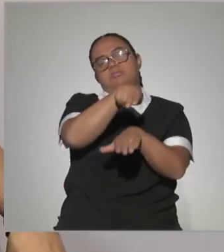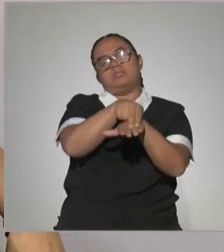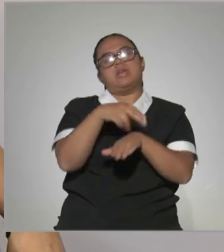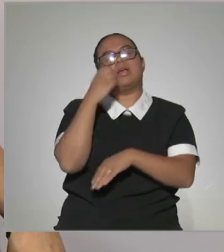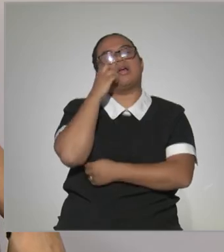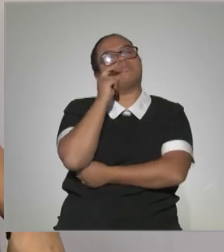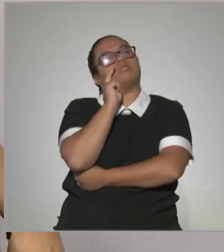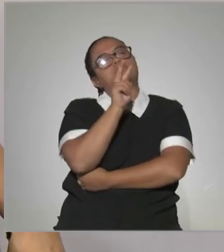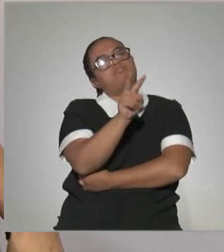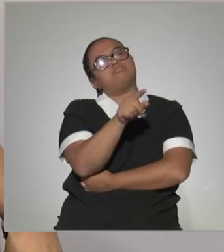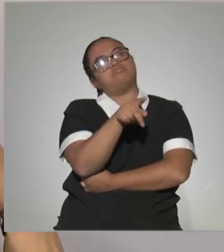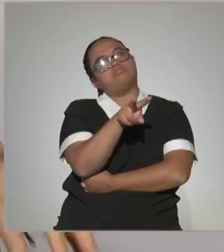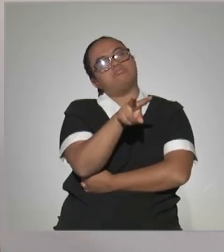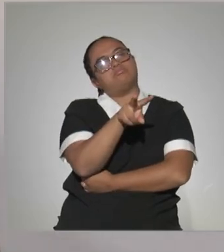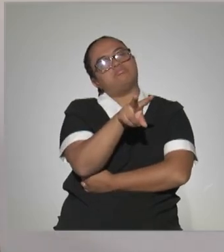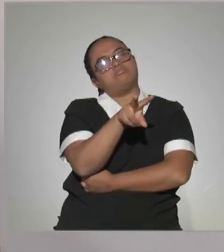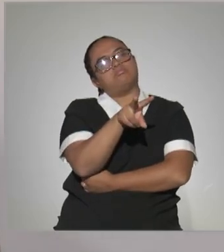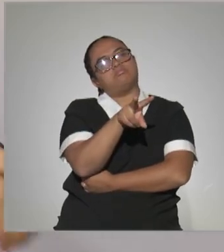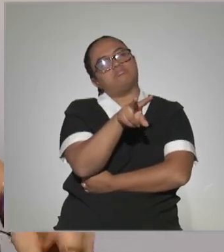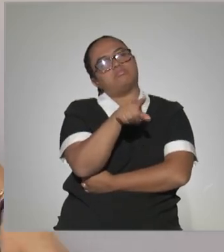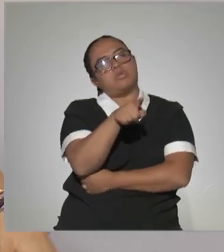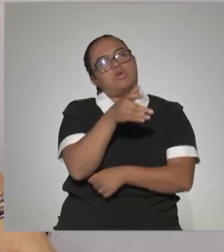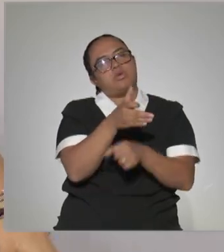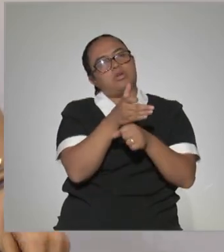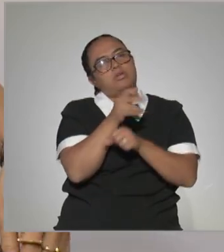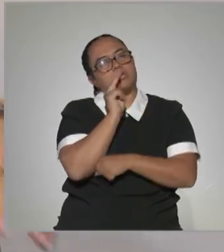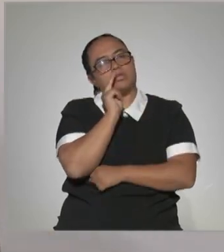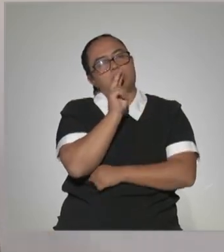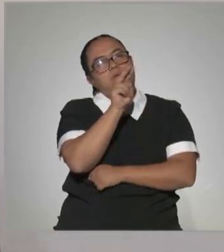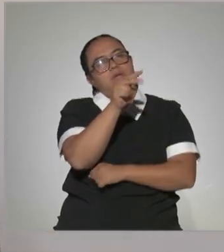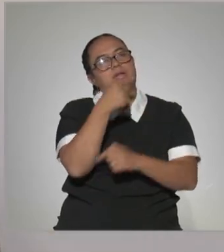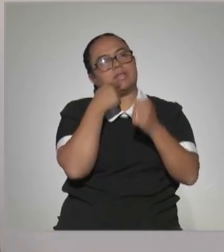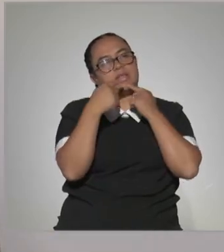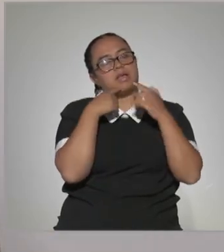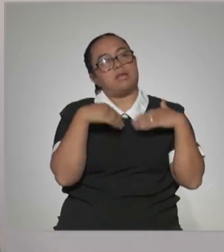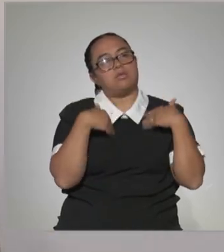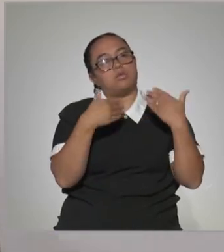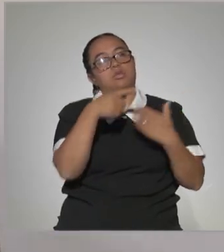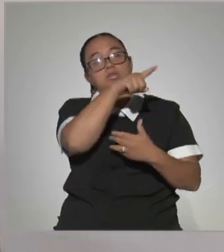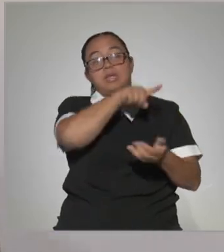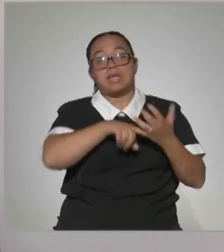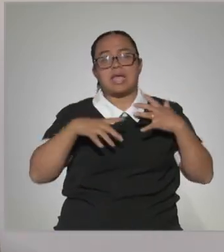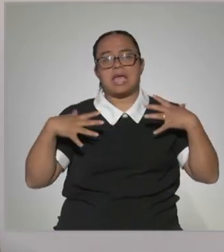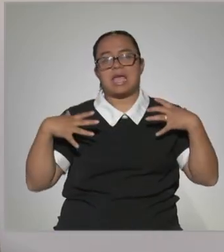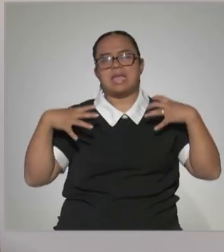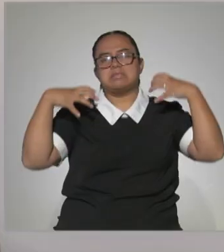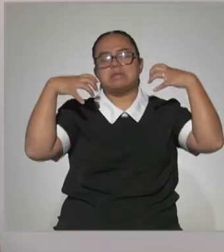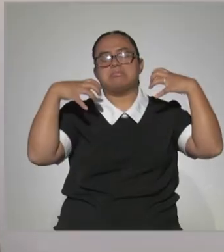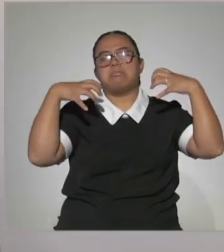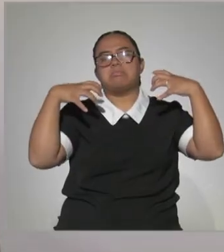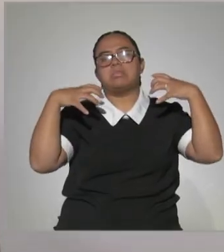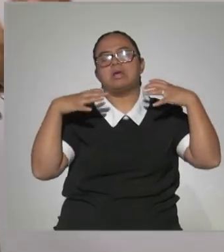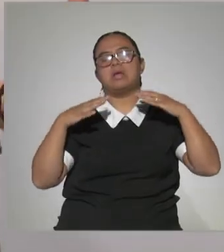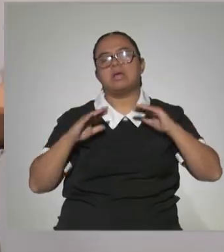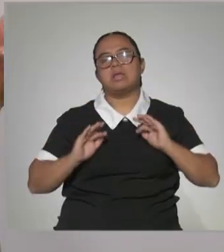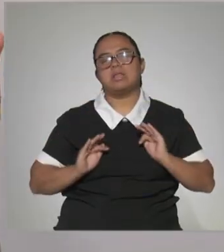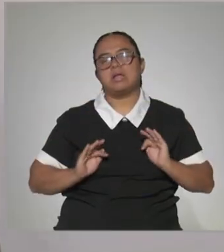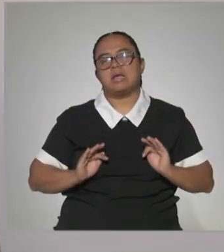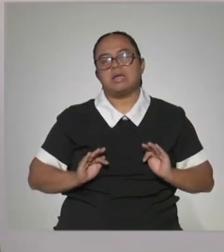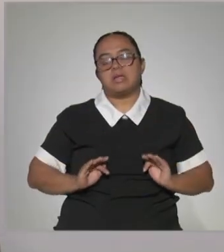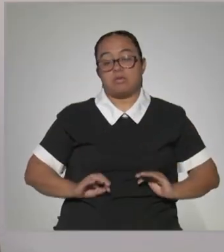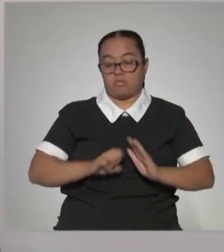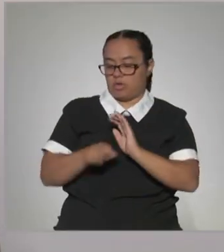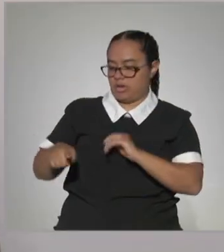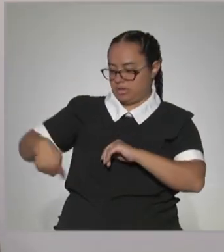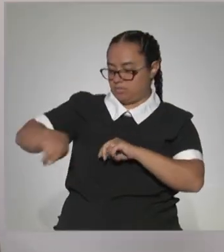está viendo el programa, tiene un nivel de estrés mucho más bajo que el que nosotros